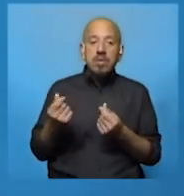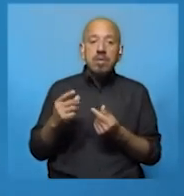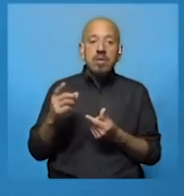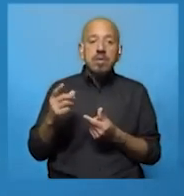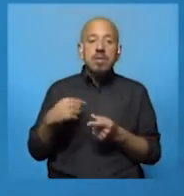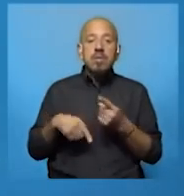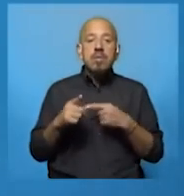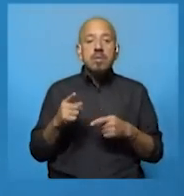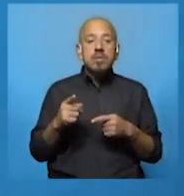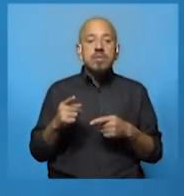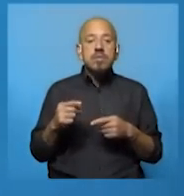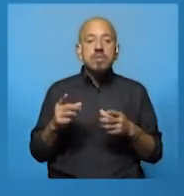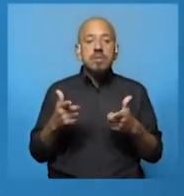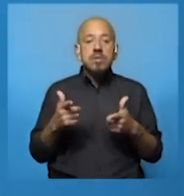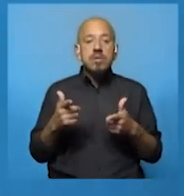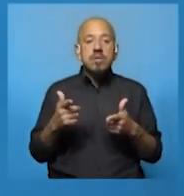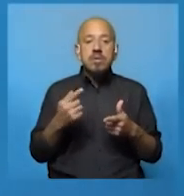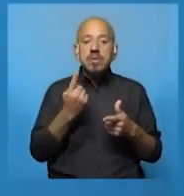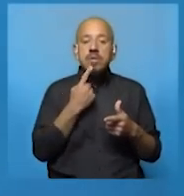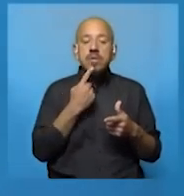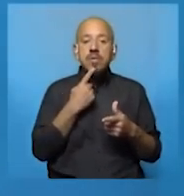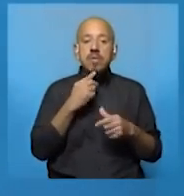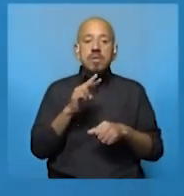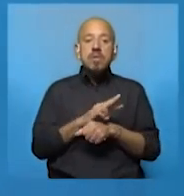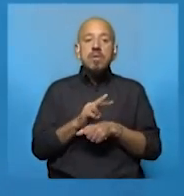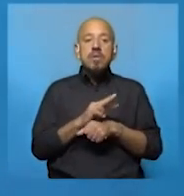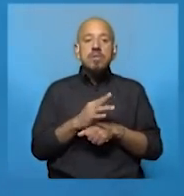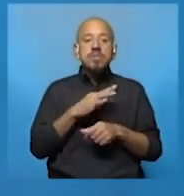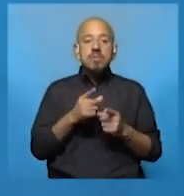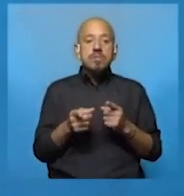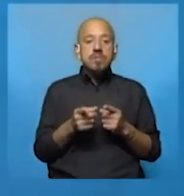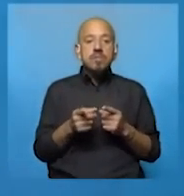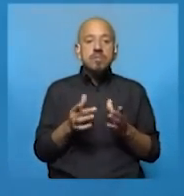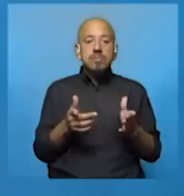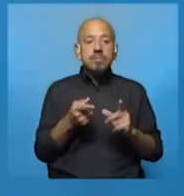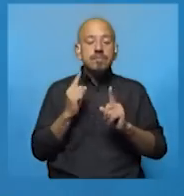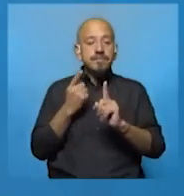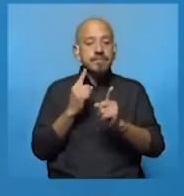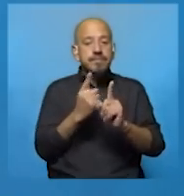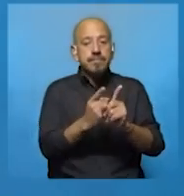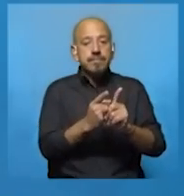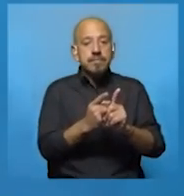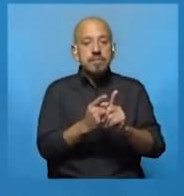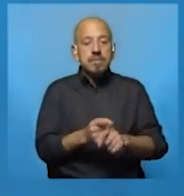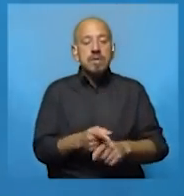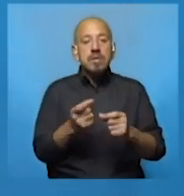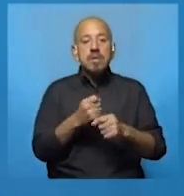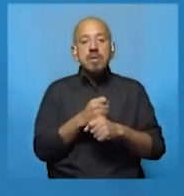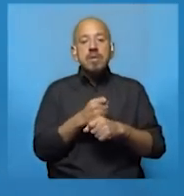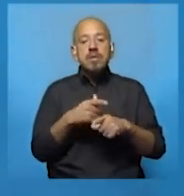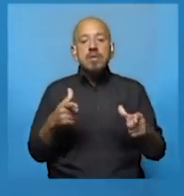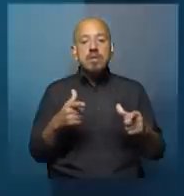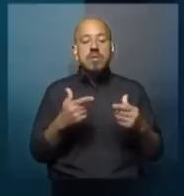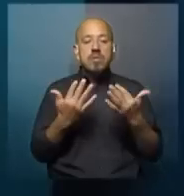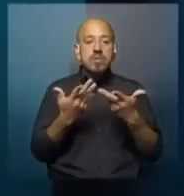sin embargo no hay ninguna política de seguridad que tenga que ver con la persecución del lavado de activos de